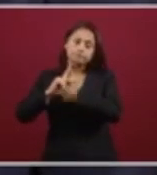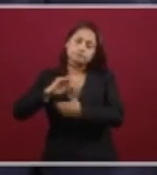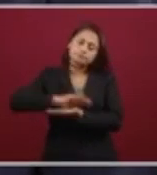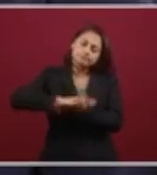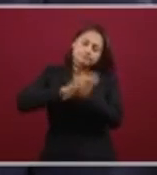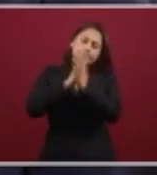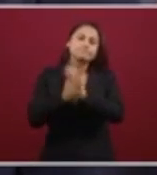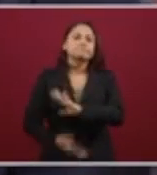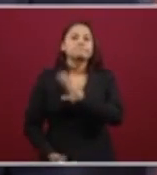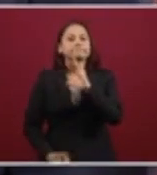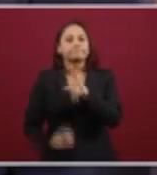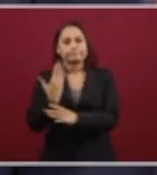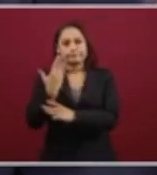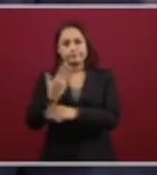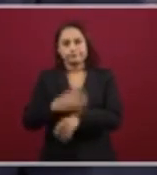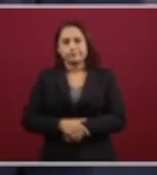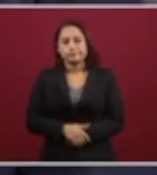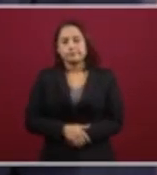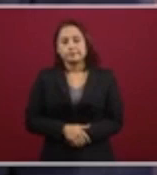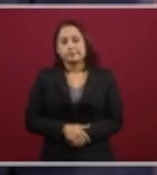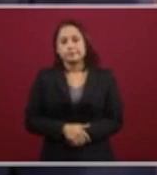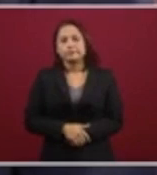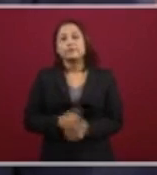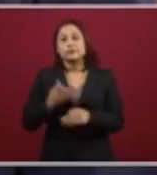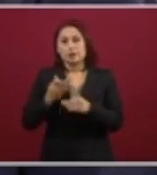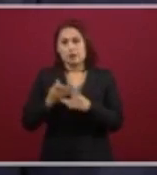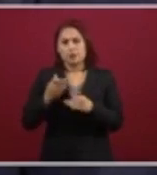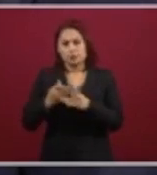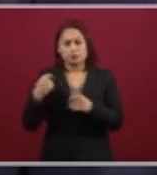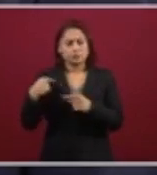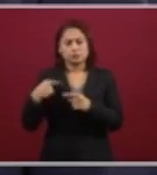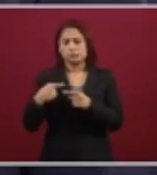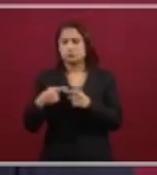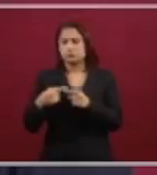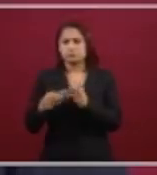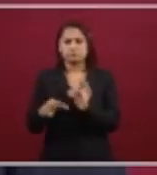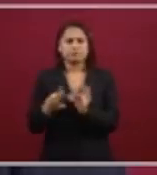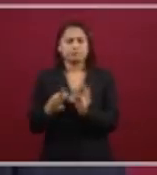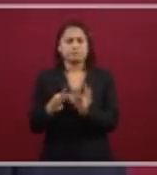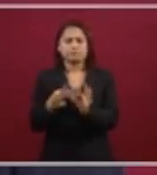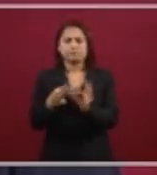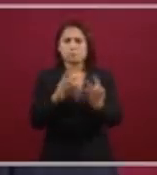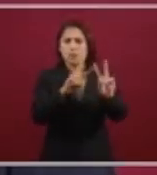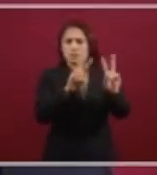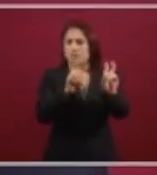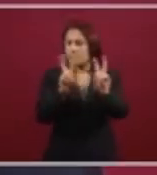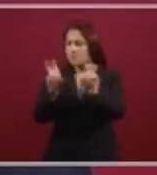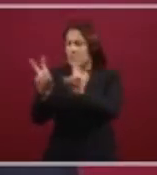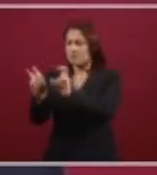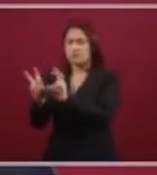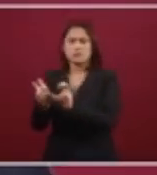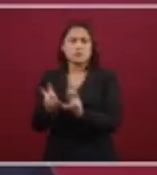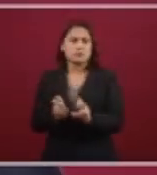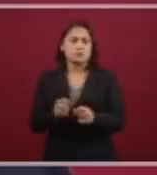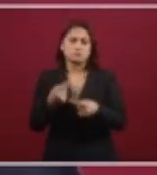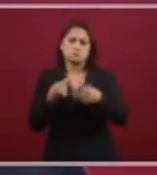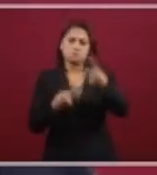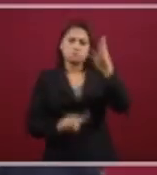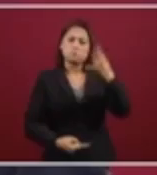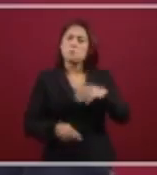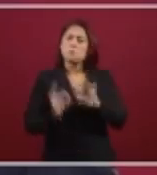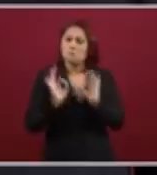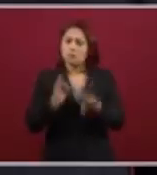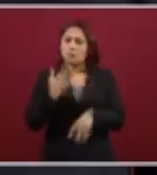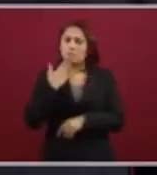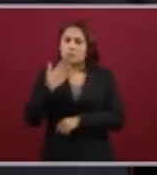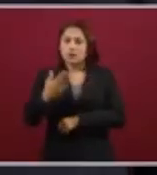Vamos muy bien en todos los campos. Tengo preocupación y